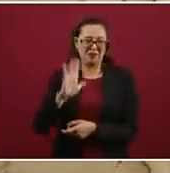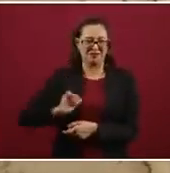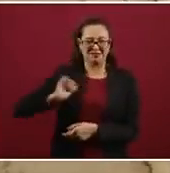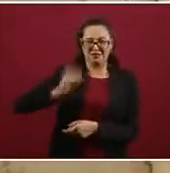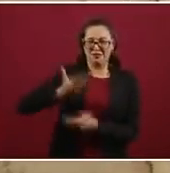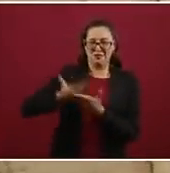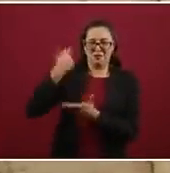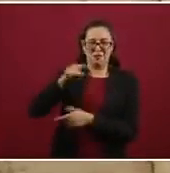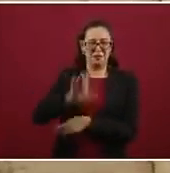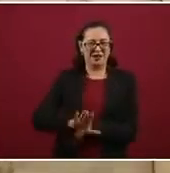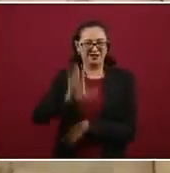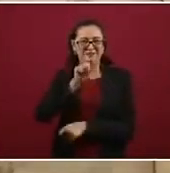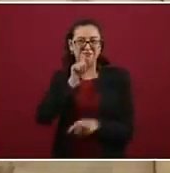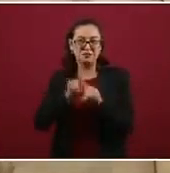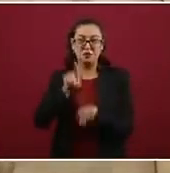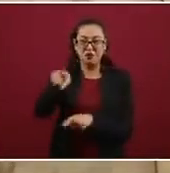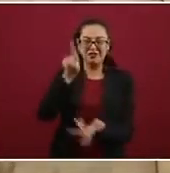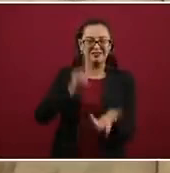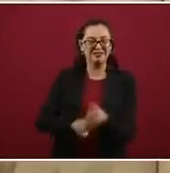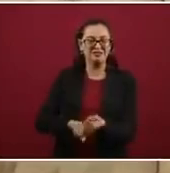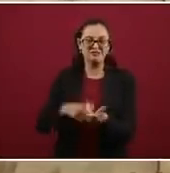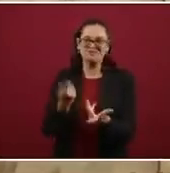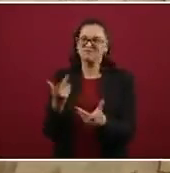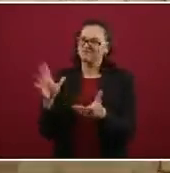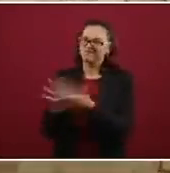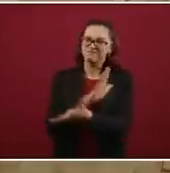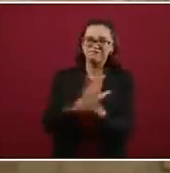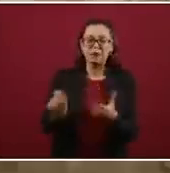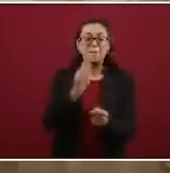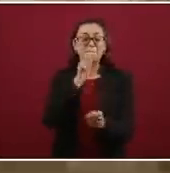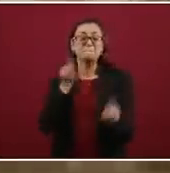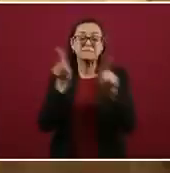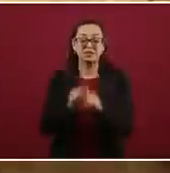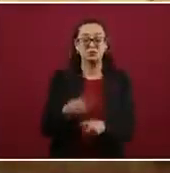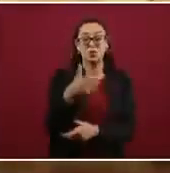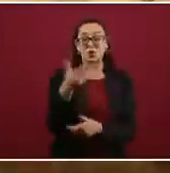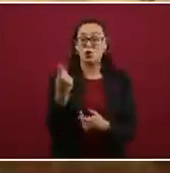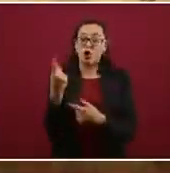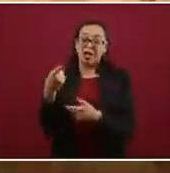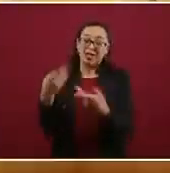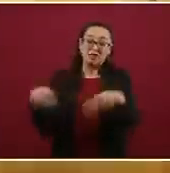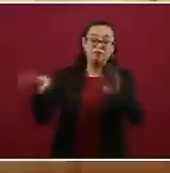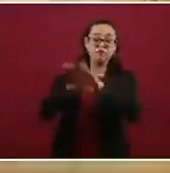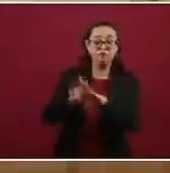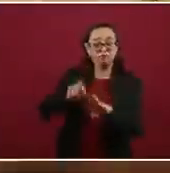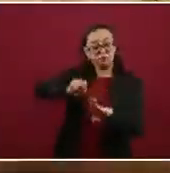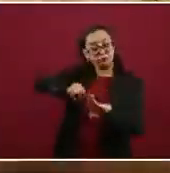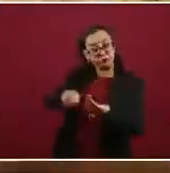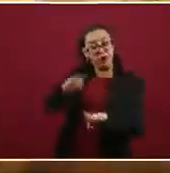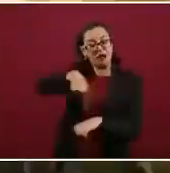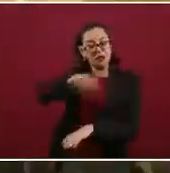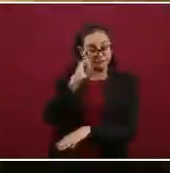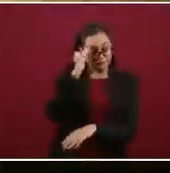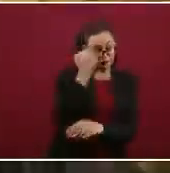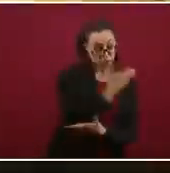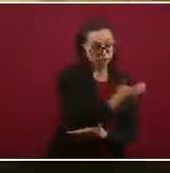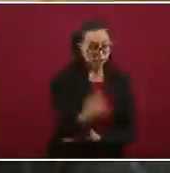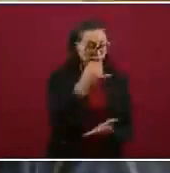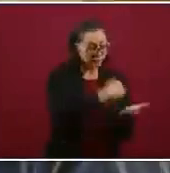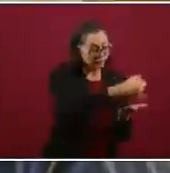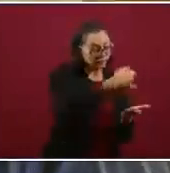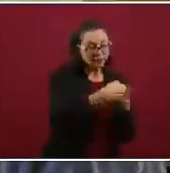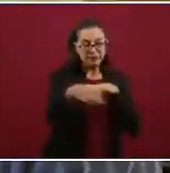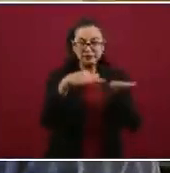está acumulada la riqueza en grano para que sus verdaderos productores, los indios laboríos, los campesinos, los trabajadores de las